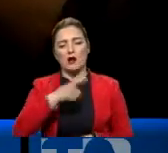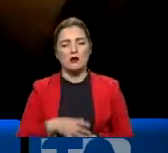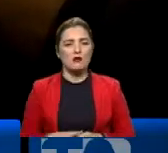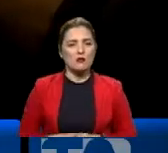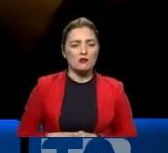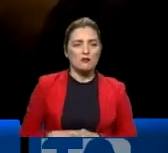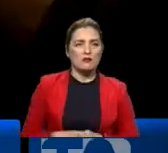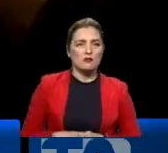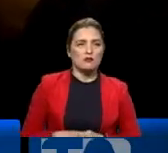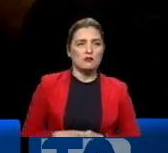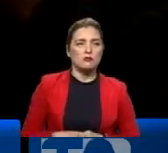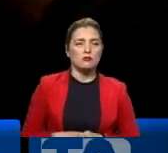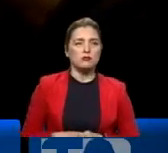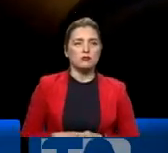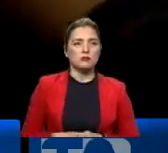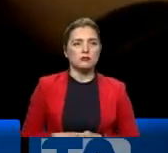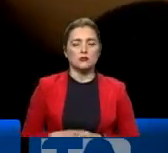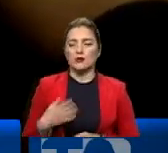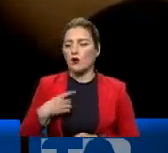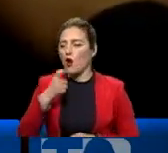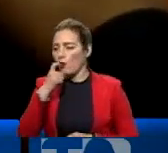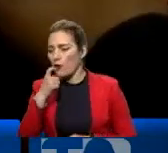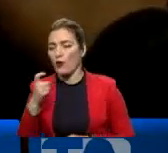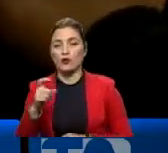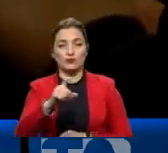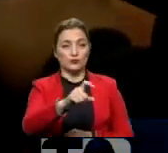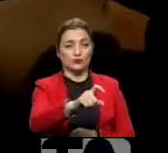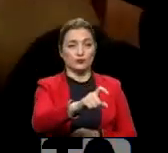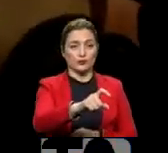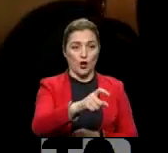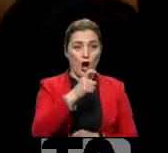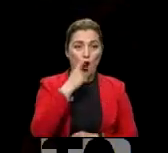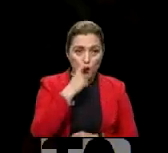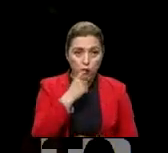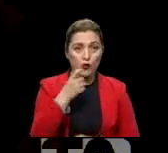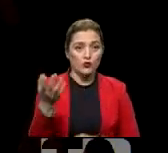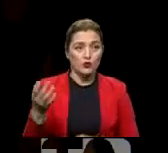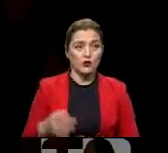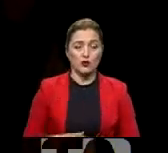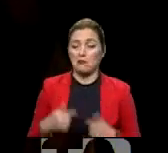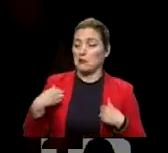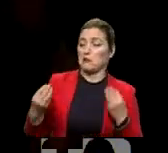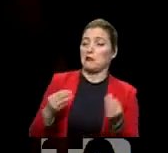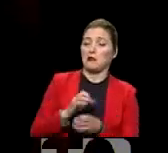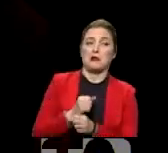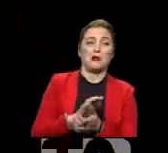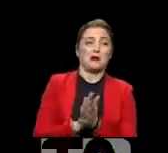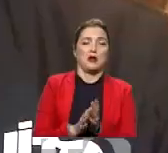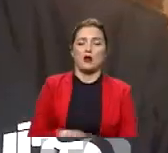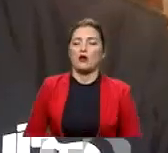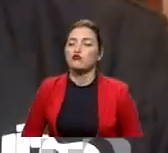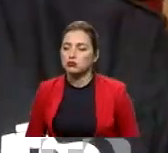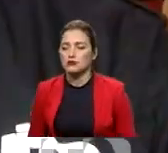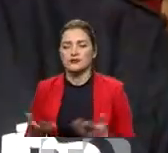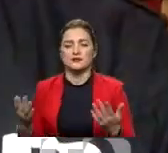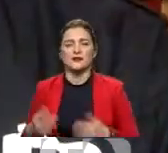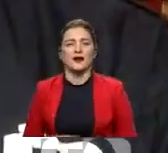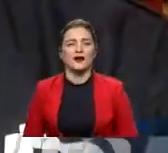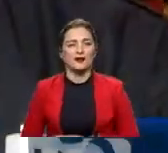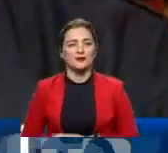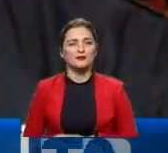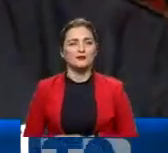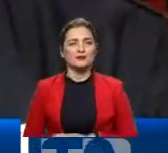del alcohol. Tome aire. No hice nada. Pero métase a la boca y sople, por favor. No hice nada. A ver, cabrón. Quisiéramos